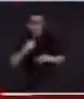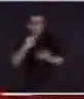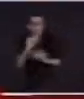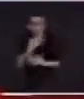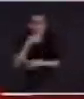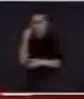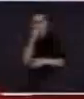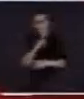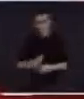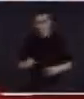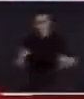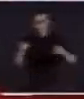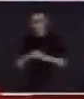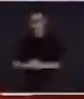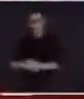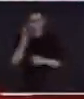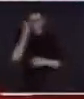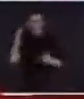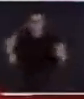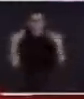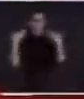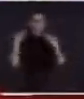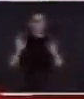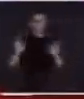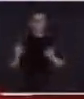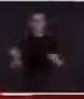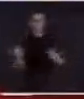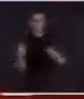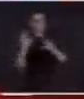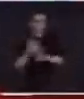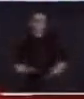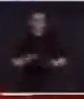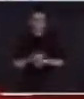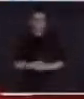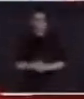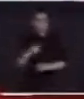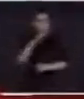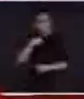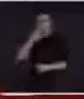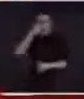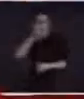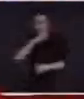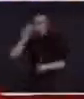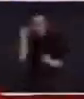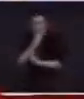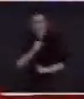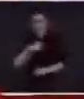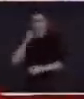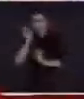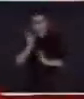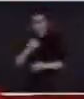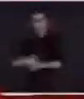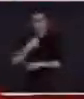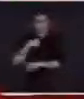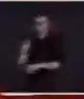suicide. Venga, nena, resístete. Ya soy un beauty gourmet, seguro que triunfaré.